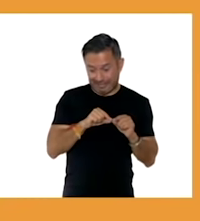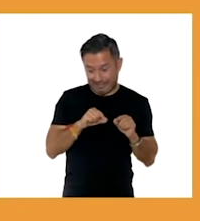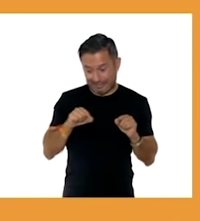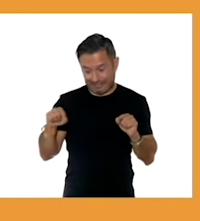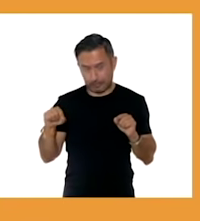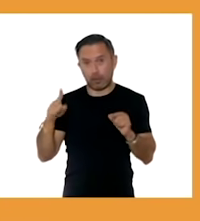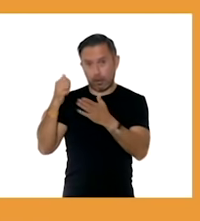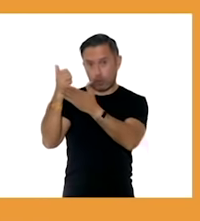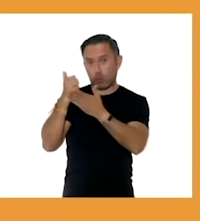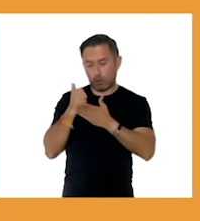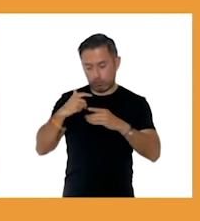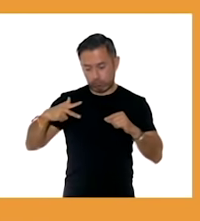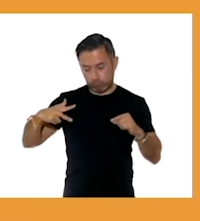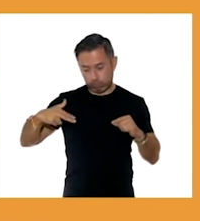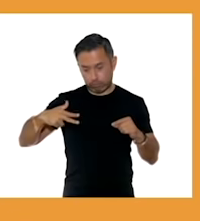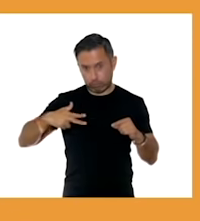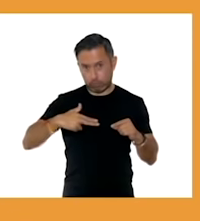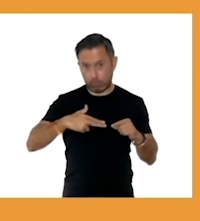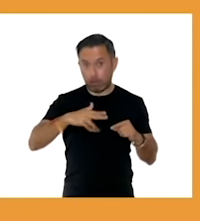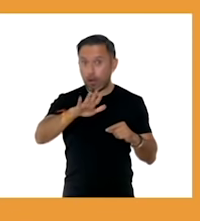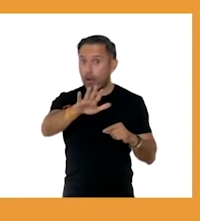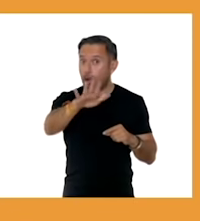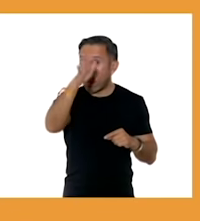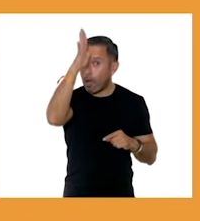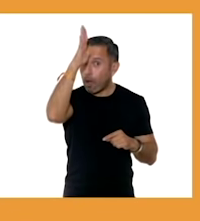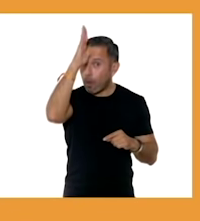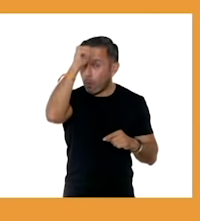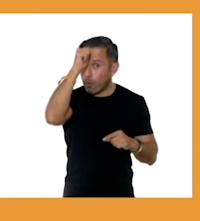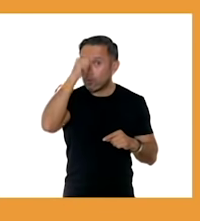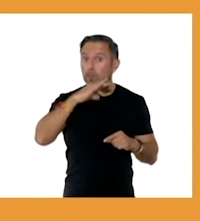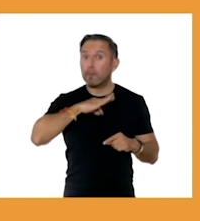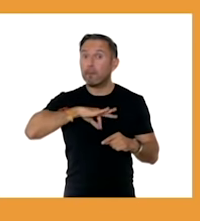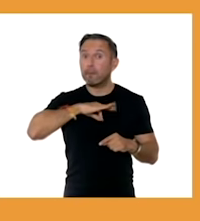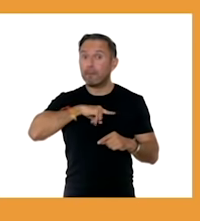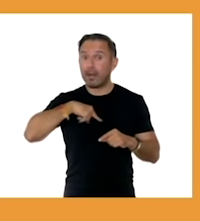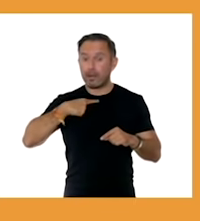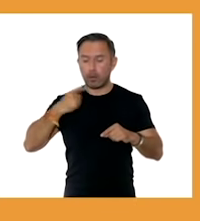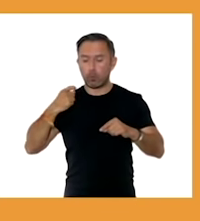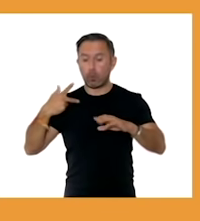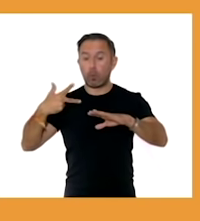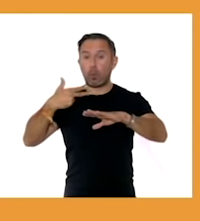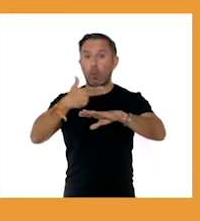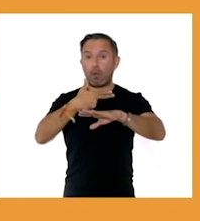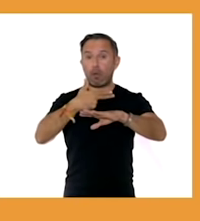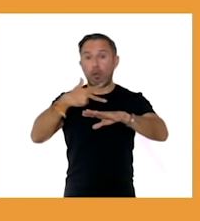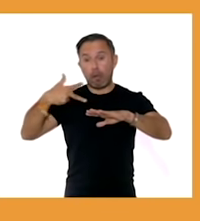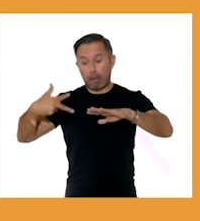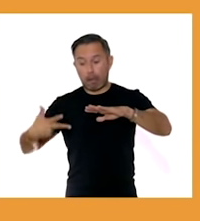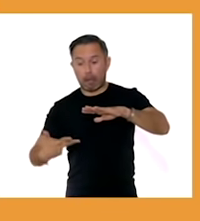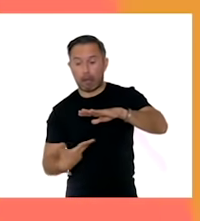marcaste. Asegúrate de cortar por fuera de la playera. No introduzcas las tijeras en ella.